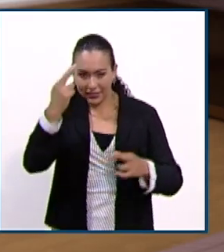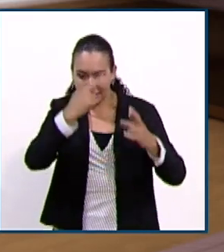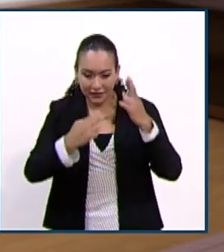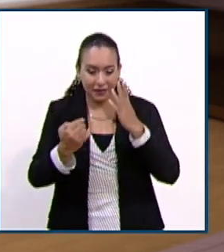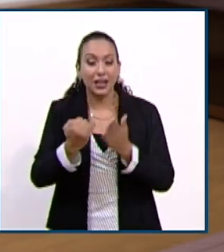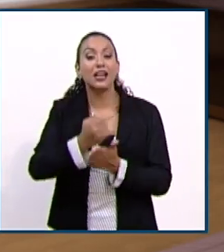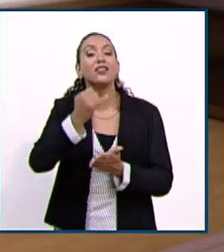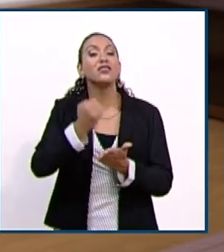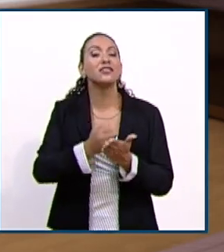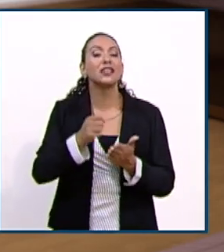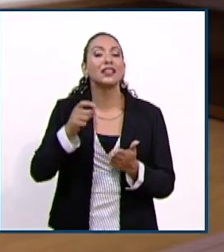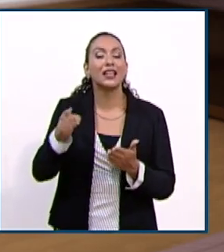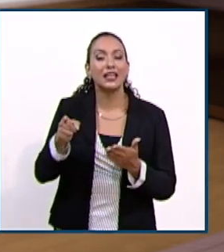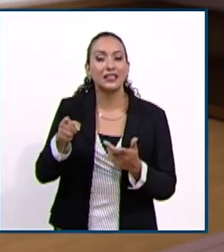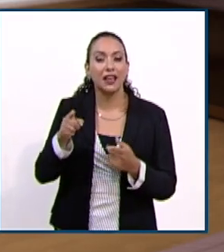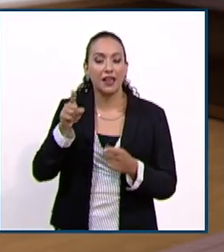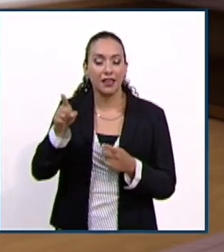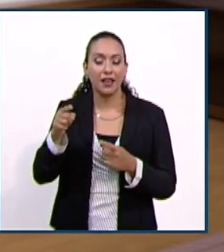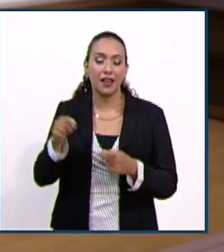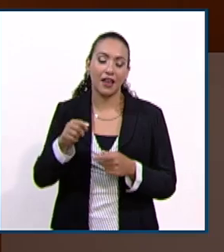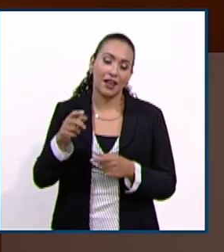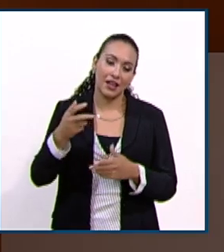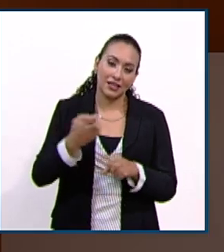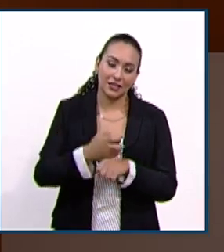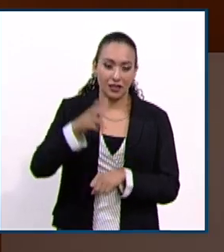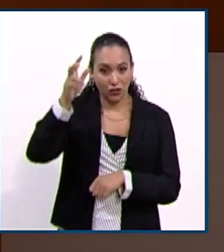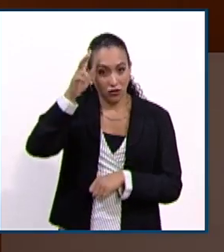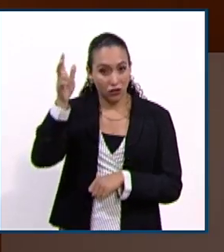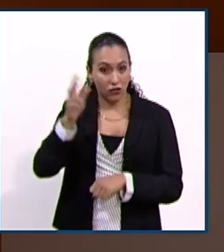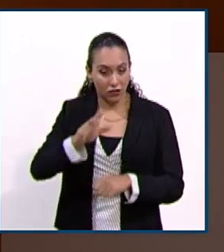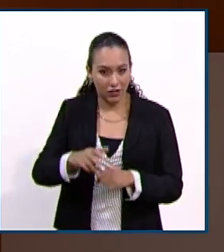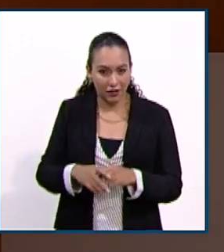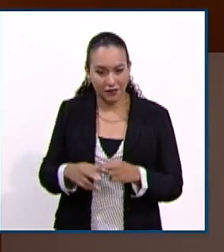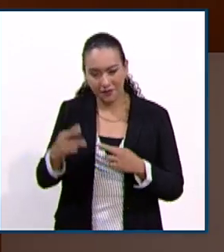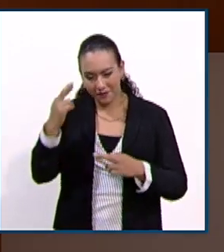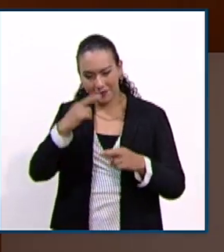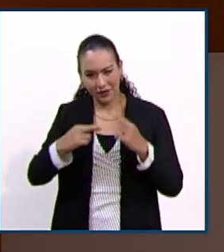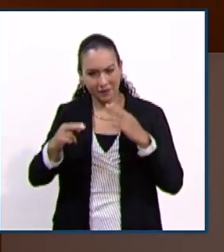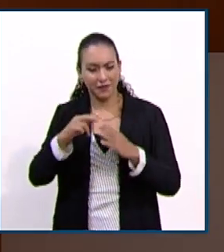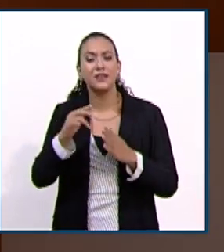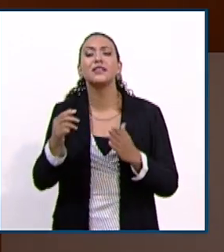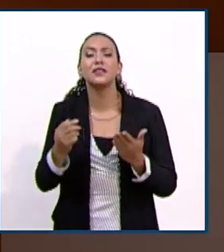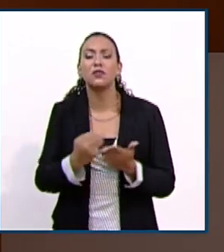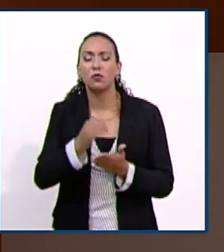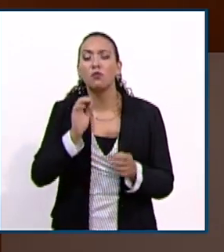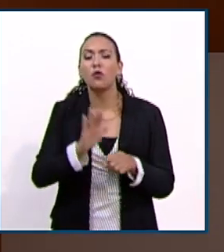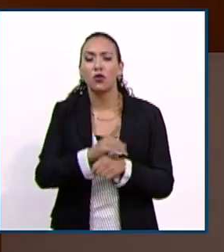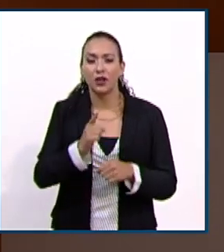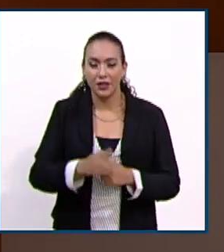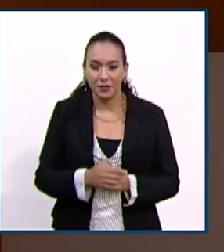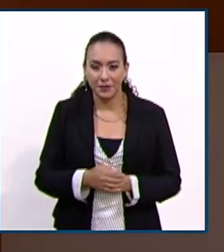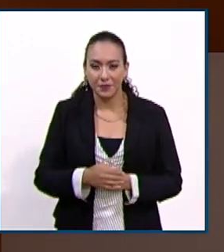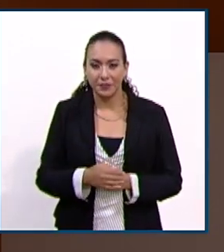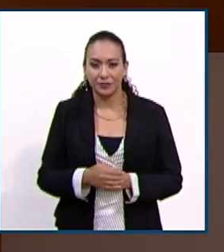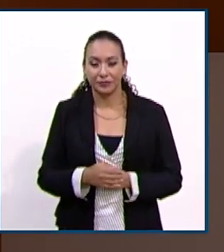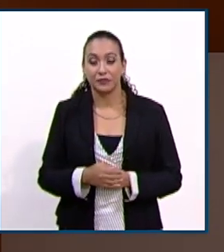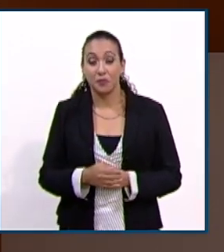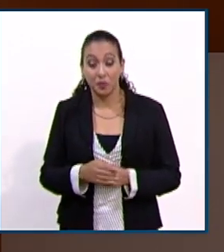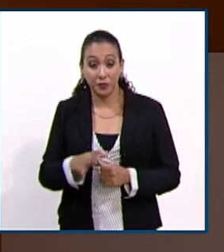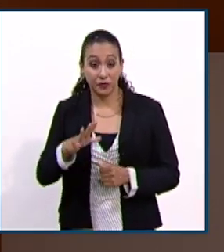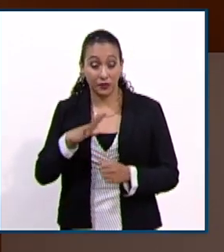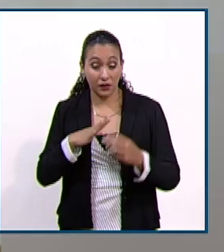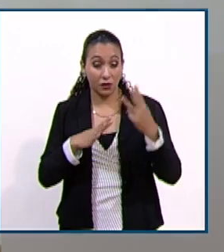sentencia del Tribunal Electoral de Hidalgo que confirmó el acuerdo del Instituto Electoral Local con el que reservó el registro de